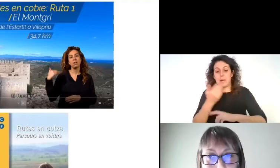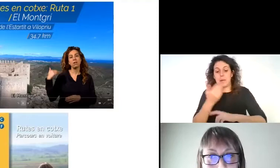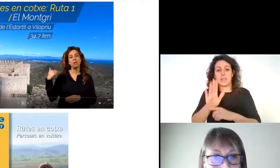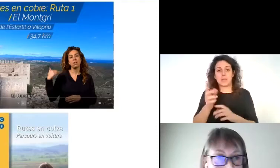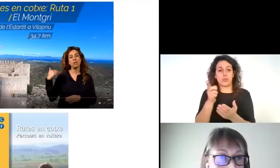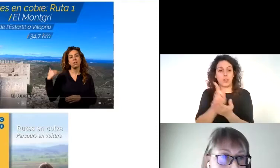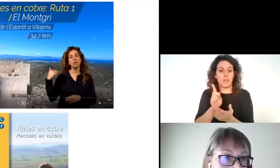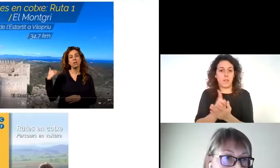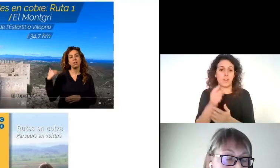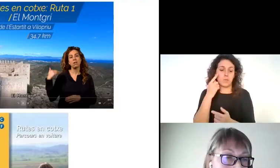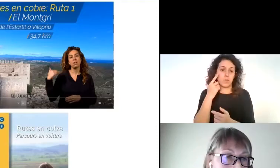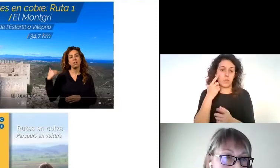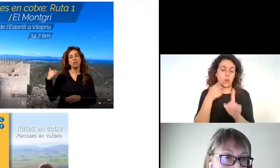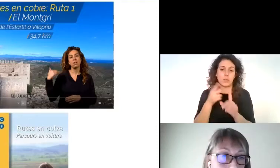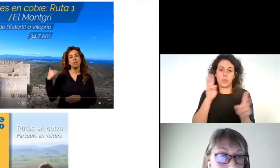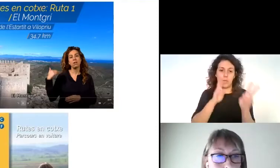lo podéis ver también.